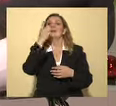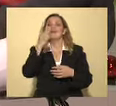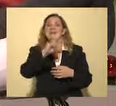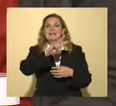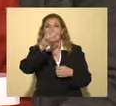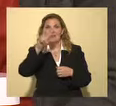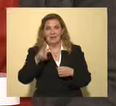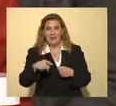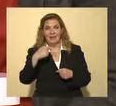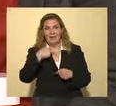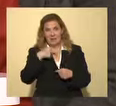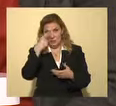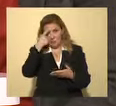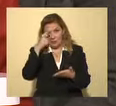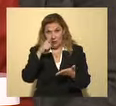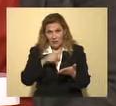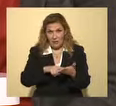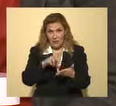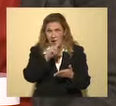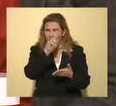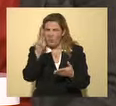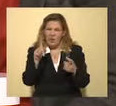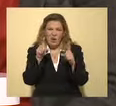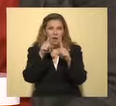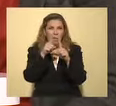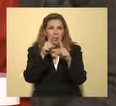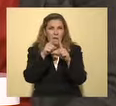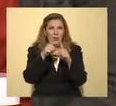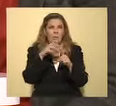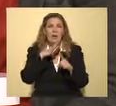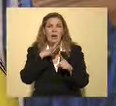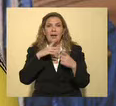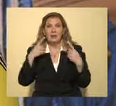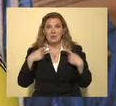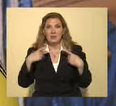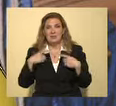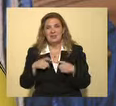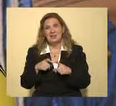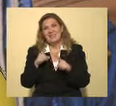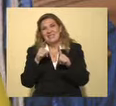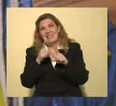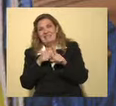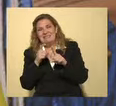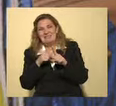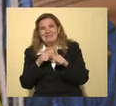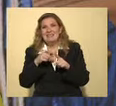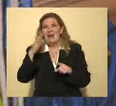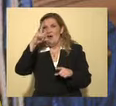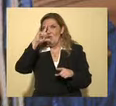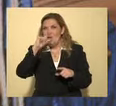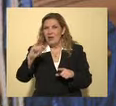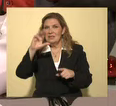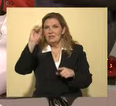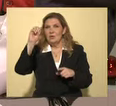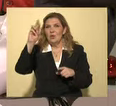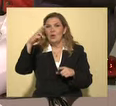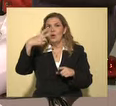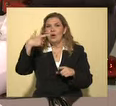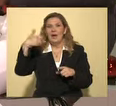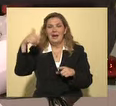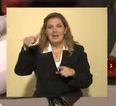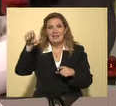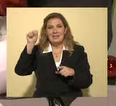más, yo creo que la peor broma que se le puede hacer a una persona es fingir el orgasmo, por ejemplo. Por supuesto, ¿no? Eso no se tiene que hacer. No,